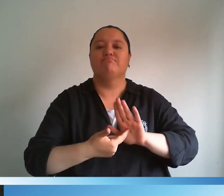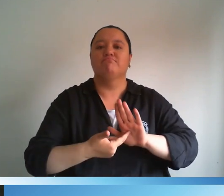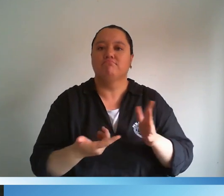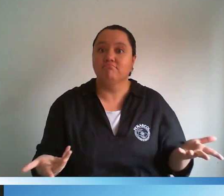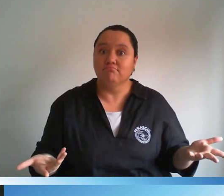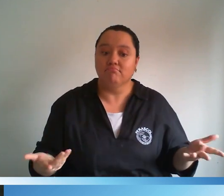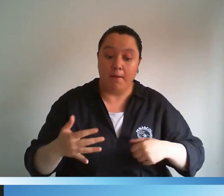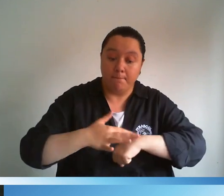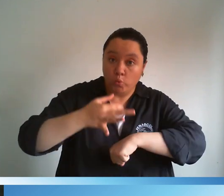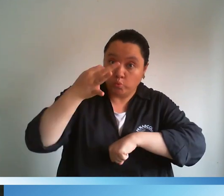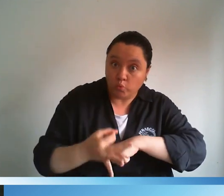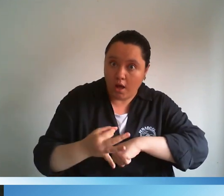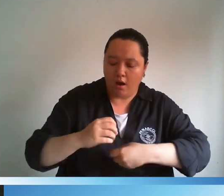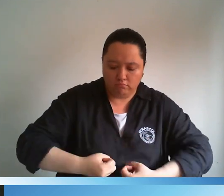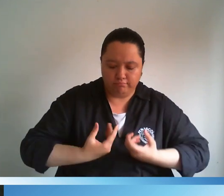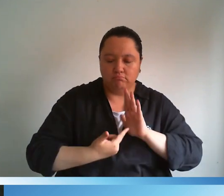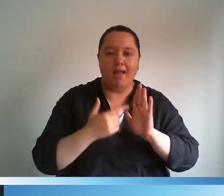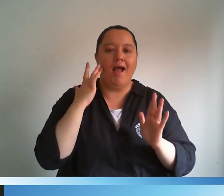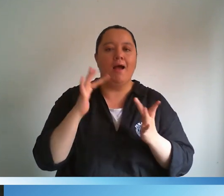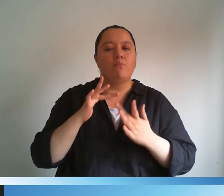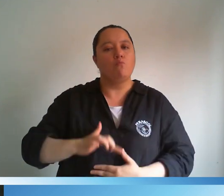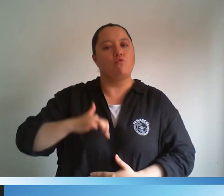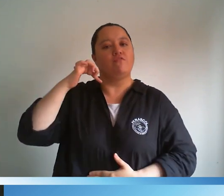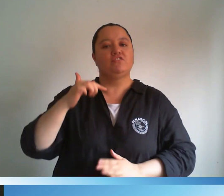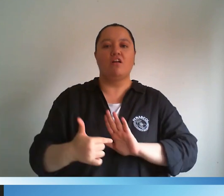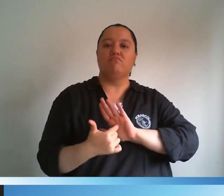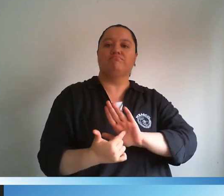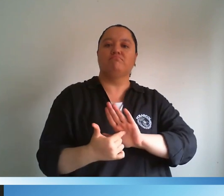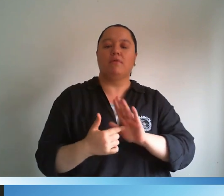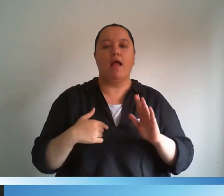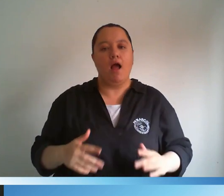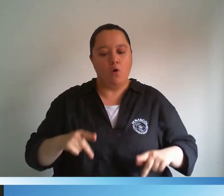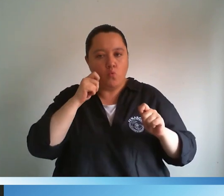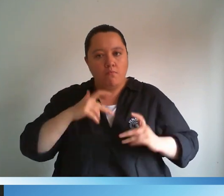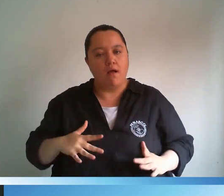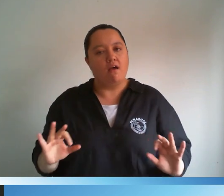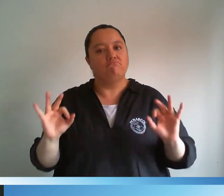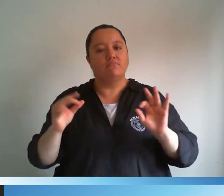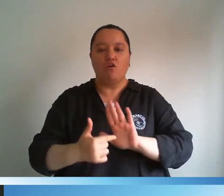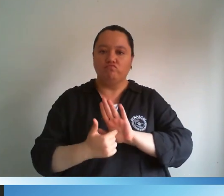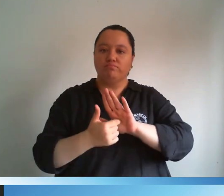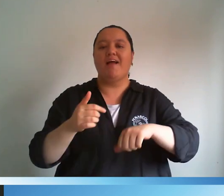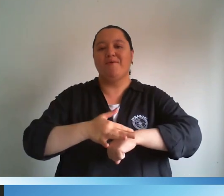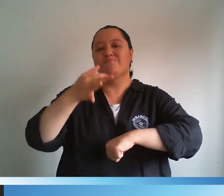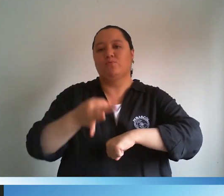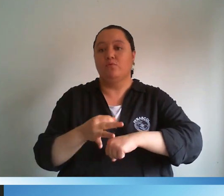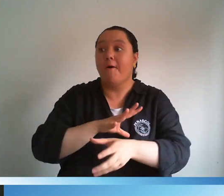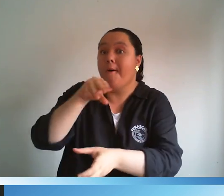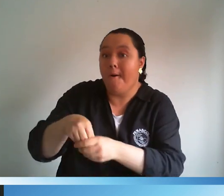La puntualidad es también una forma de expresar profesionalismo y nuestra calidad humana.